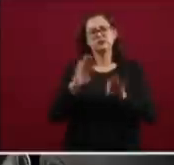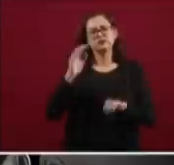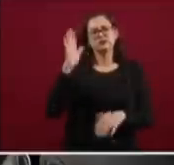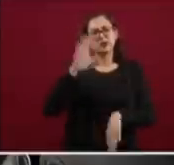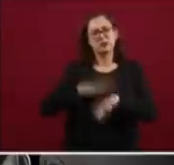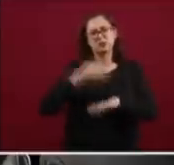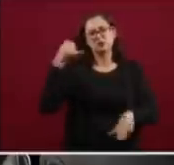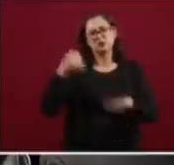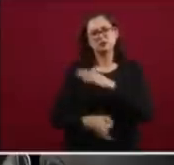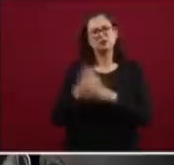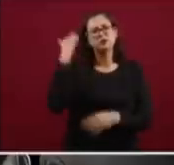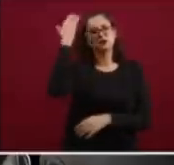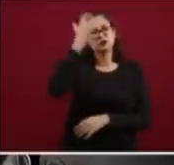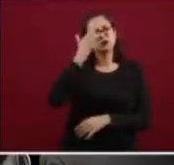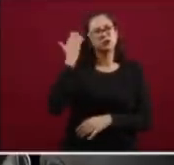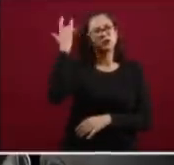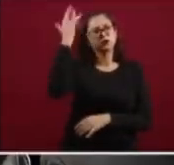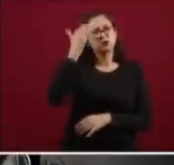fondo